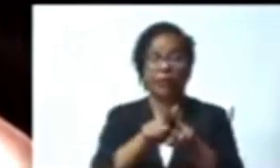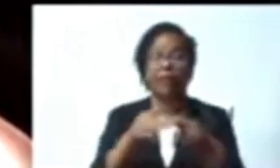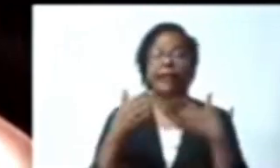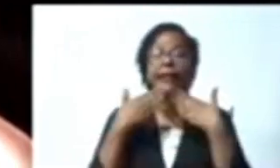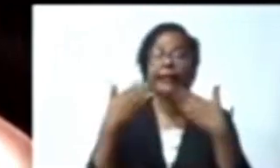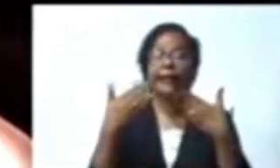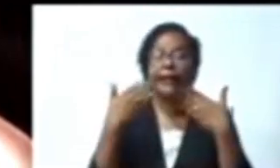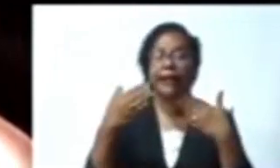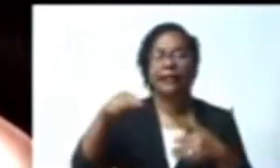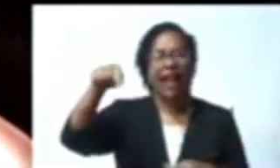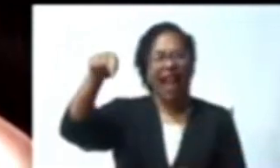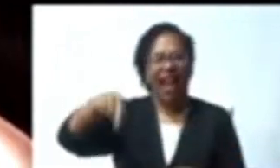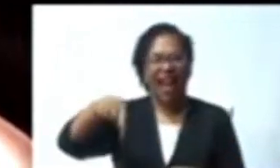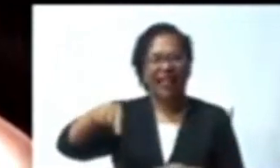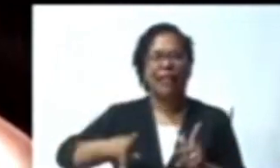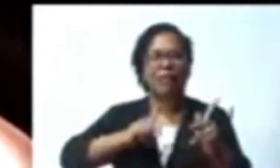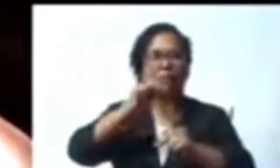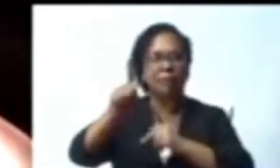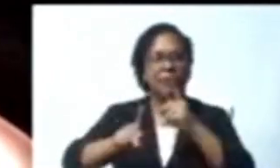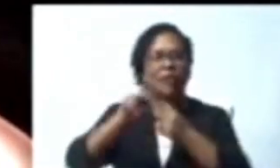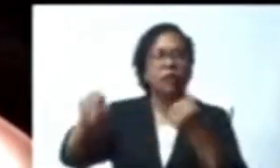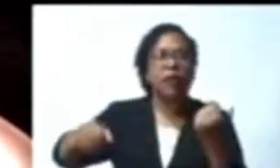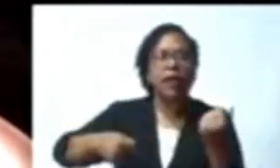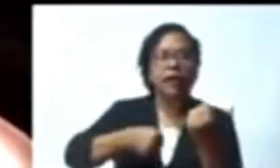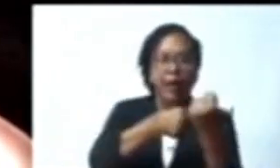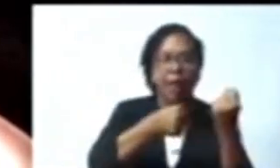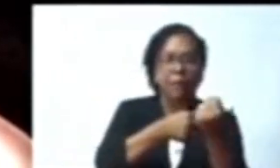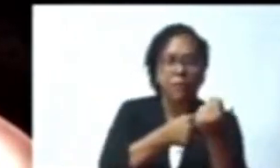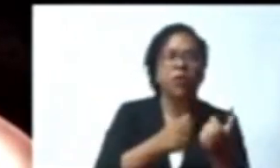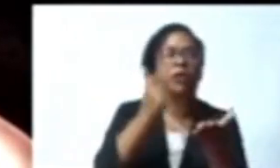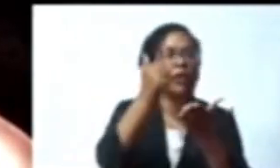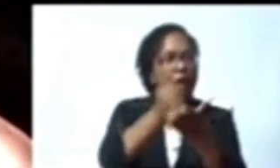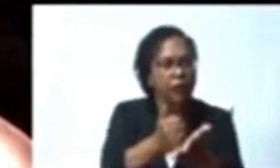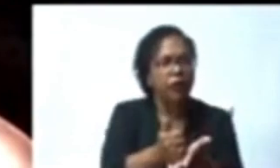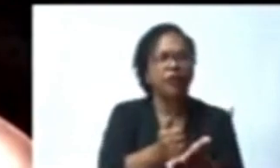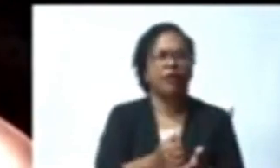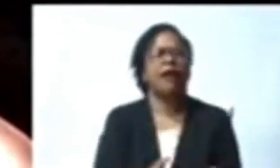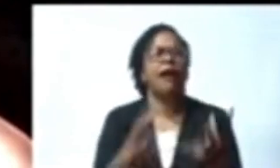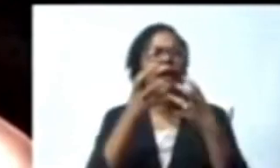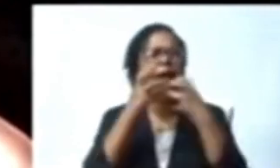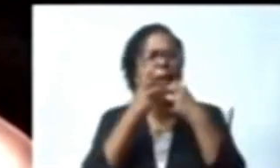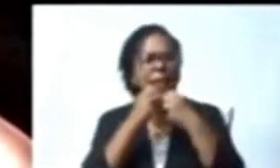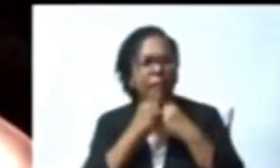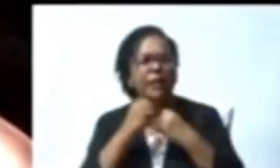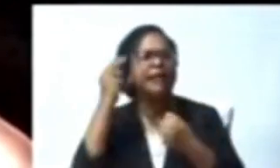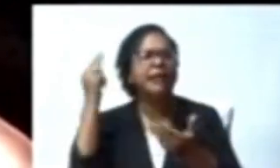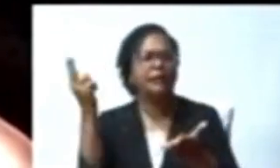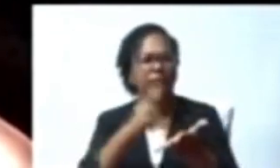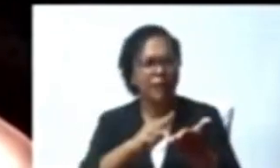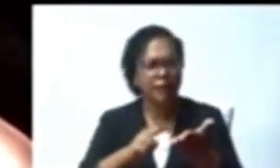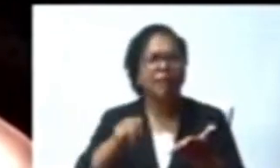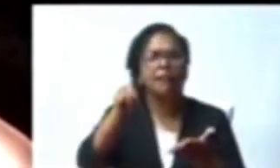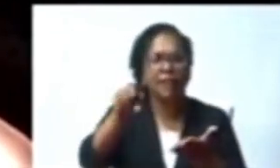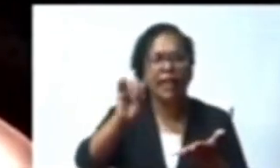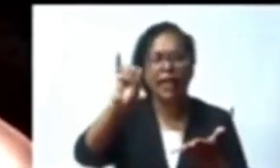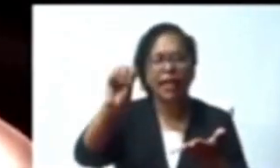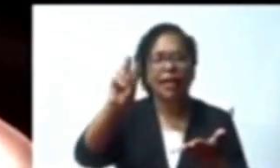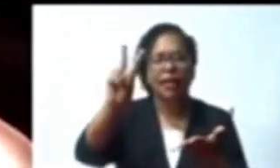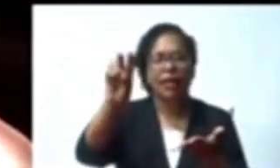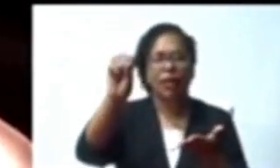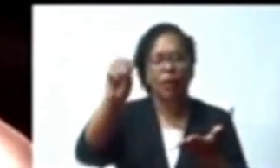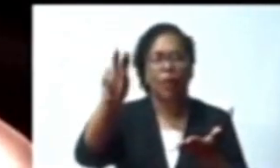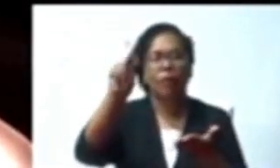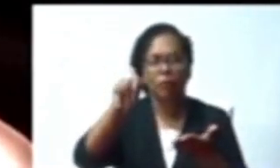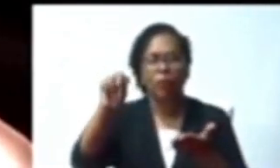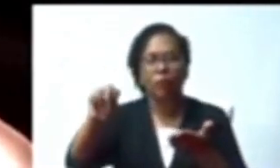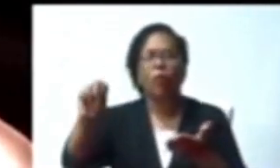equipo técnico de esta Cámara de Diputados, presidente. Así como nuestra querida Ivonne, que en el seno de los trabajos en la Comisión Coordinadora,